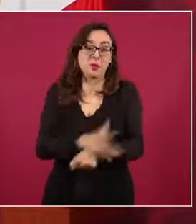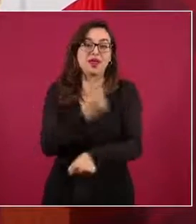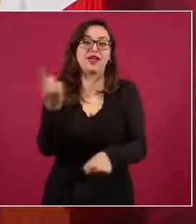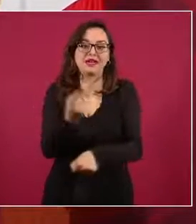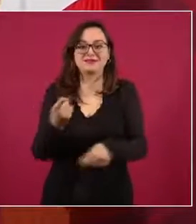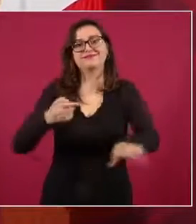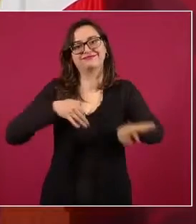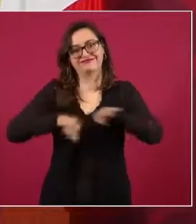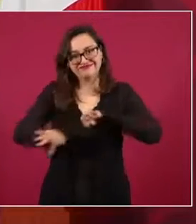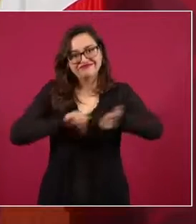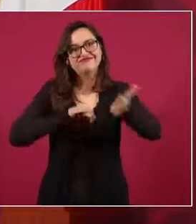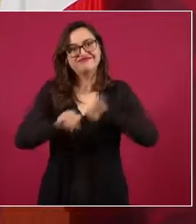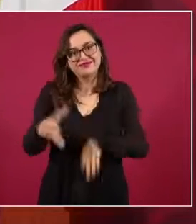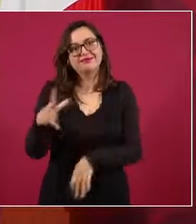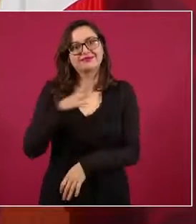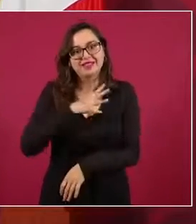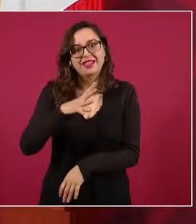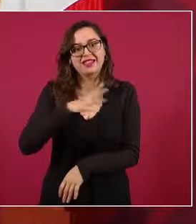Y